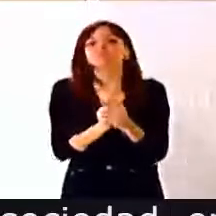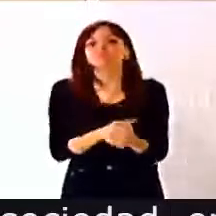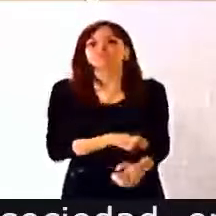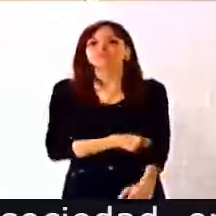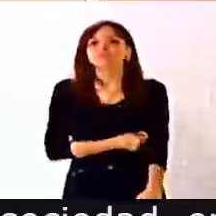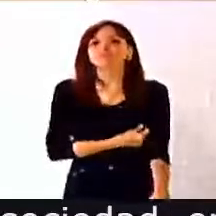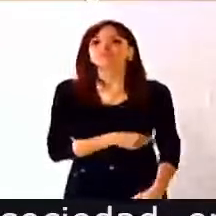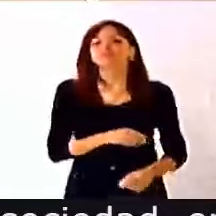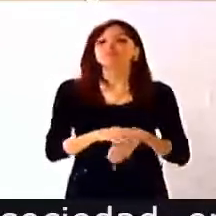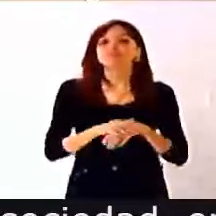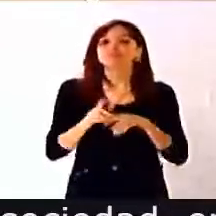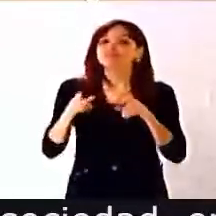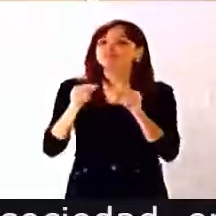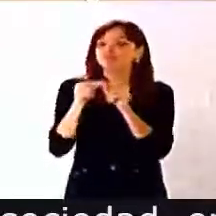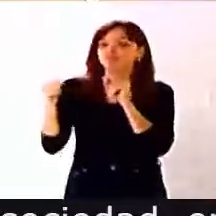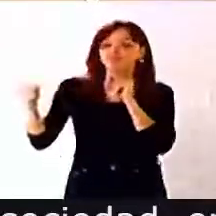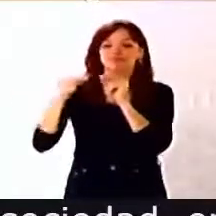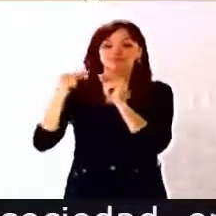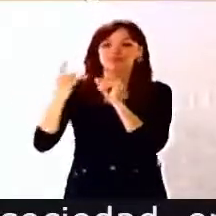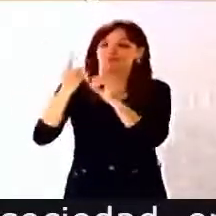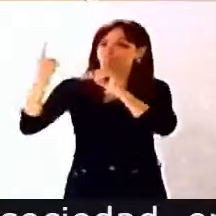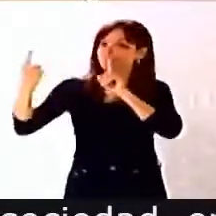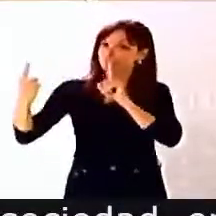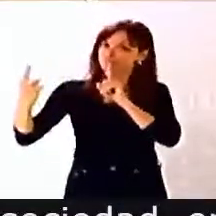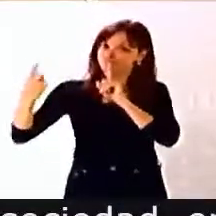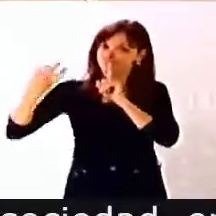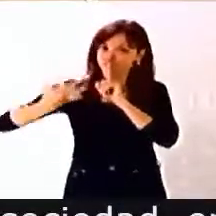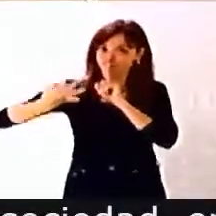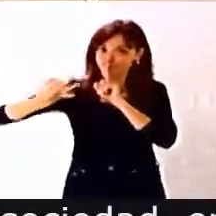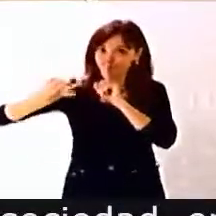en las distancias de seguridad,